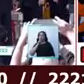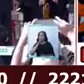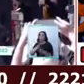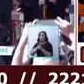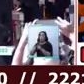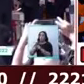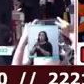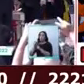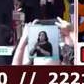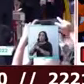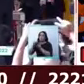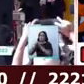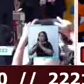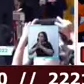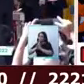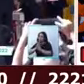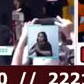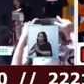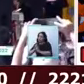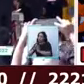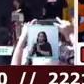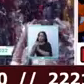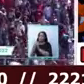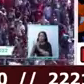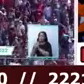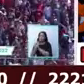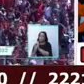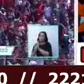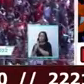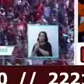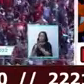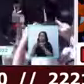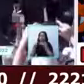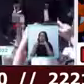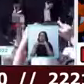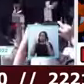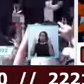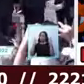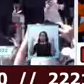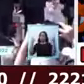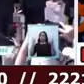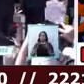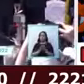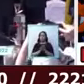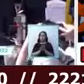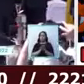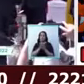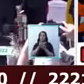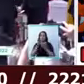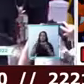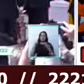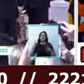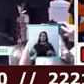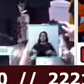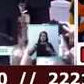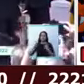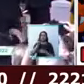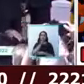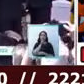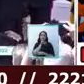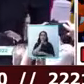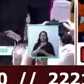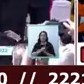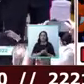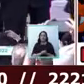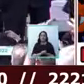Muchas gracias, Gilberto. Queremos darle participación a nuestros oyentes y televidentes. Buenas tardes. Si hola. En línea. Buenas